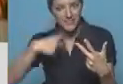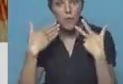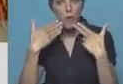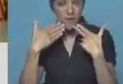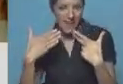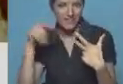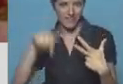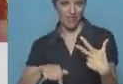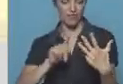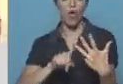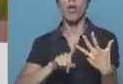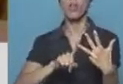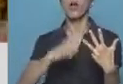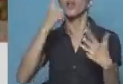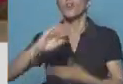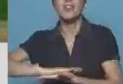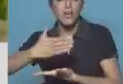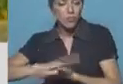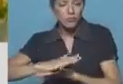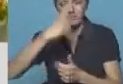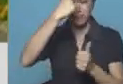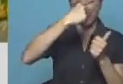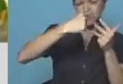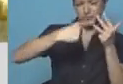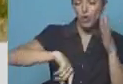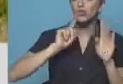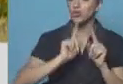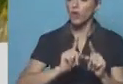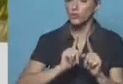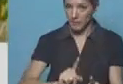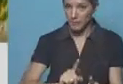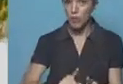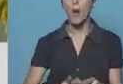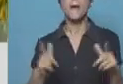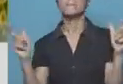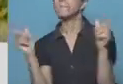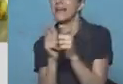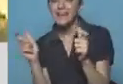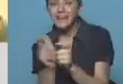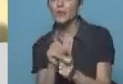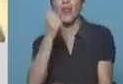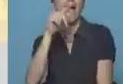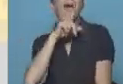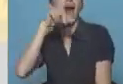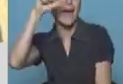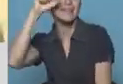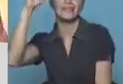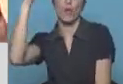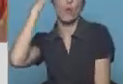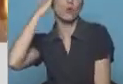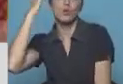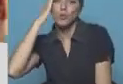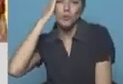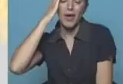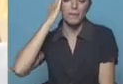totalmente empoderados en un mundo digital. Bueno, todo lo que esto decía, todo esto, las películas, el mundo del arte, la cultura. El otro día estaba